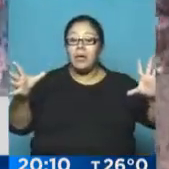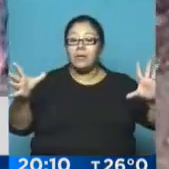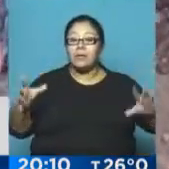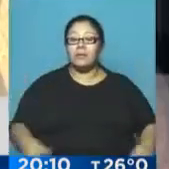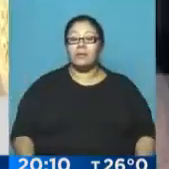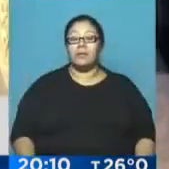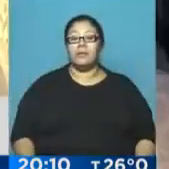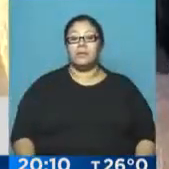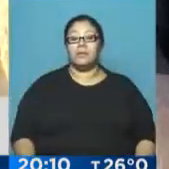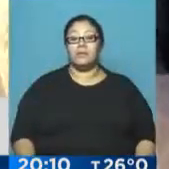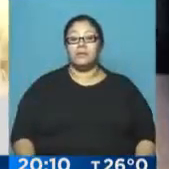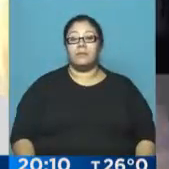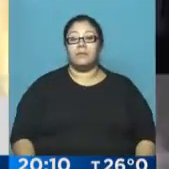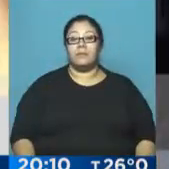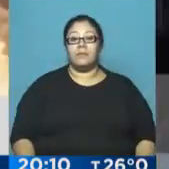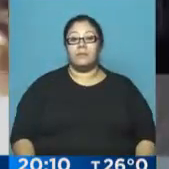la libertad